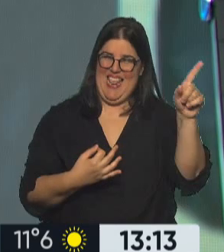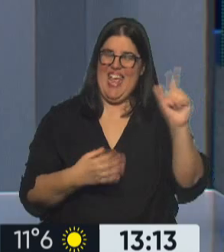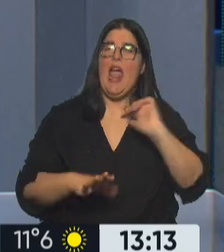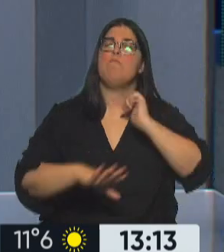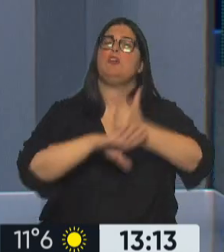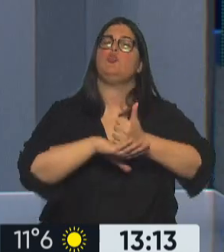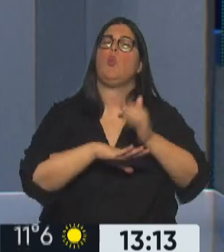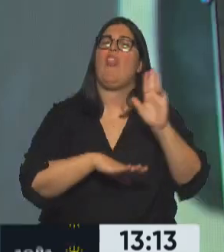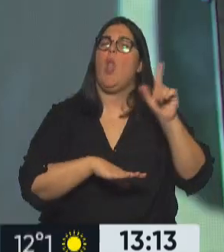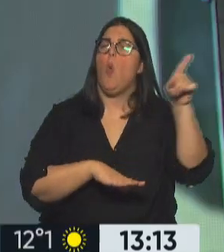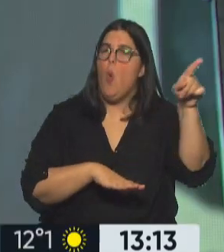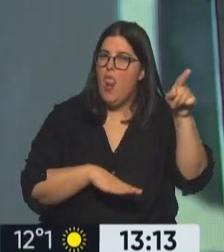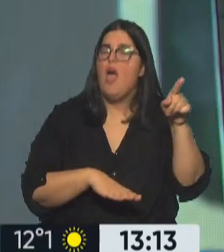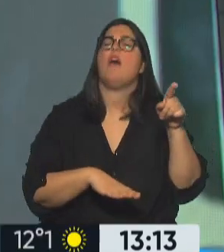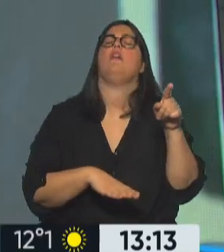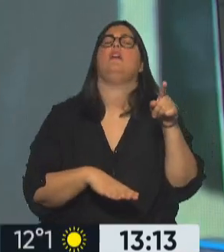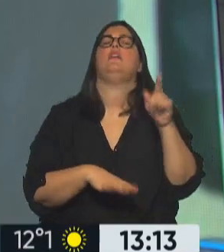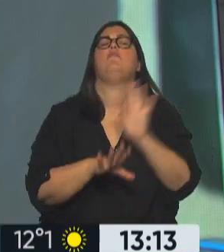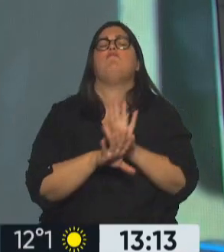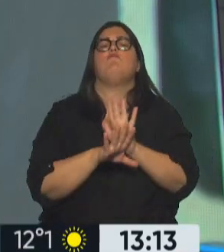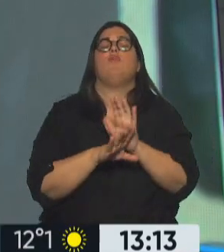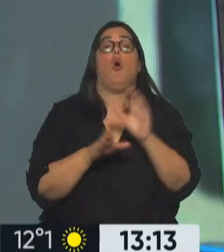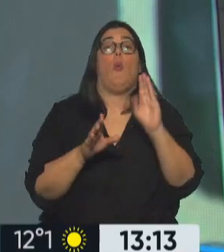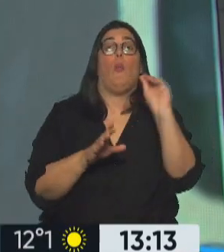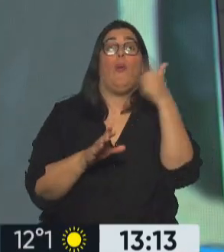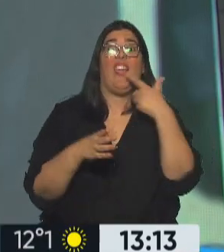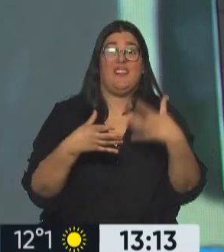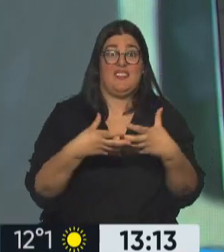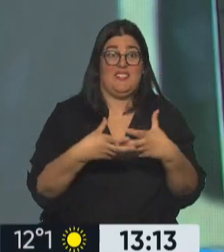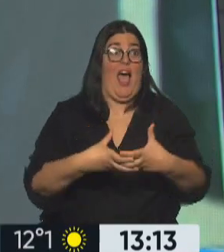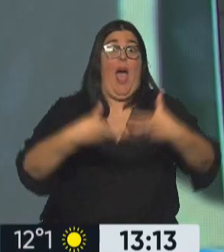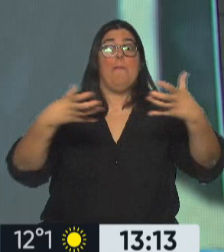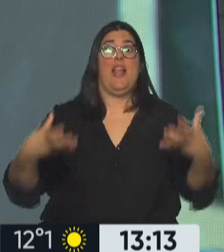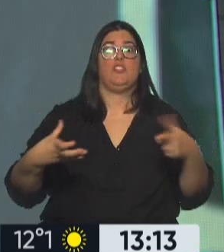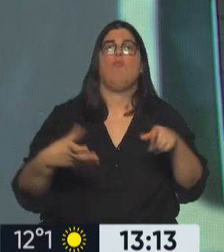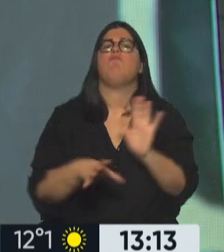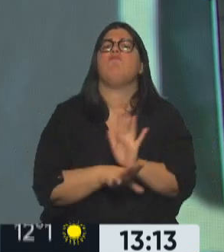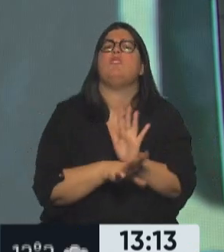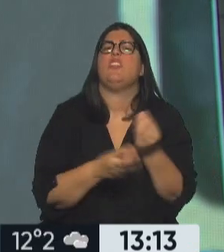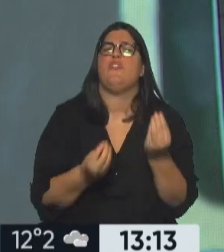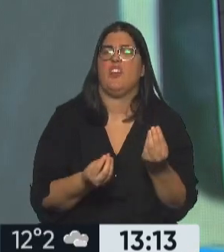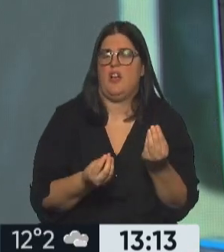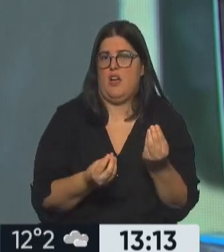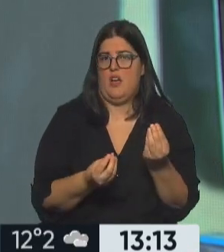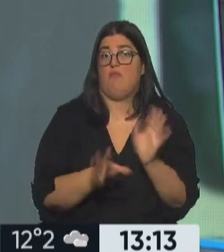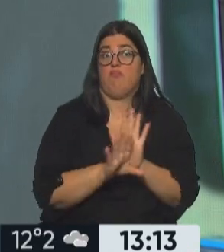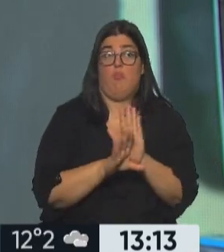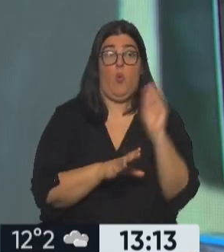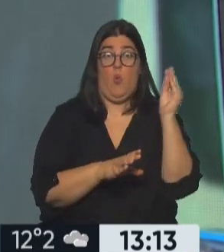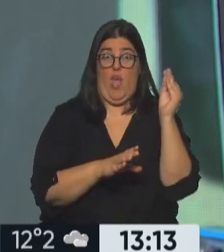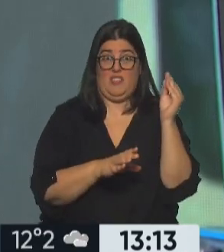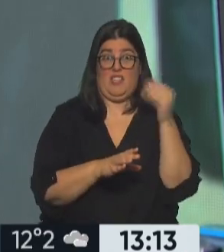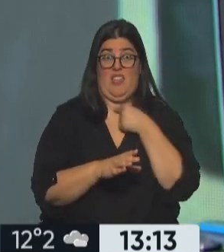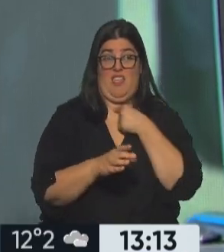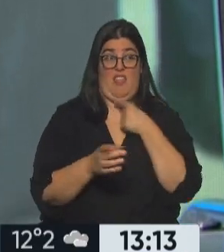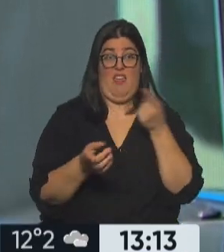presidencial de Lula, a partir de lo que representaría esta ampliación, ¿no? Por un lado, retornar por parte de Brasil a abonar